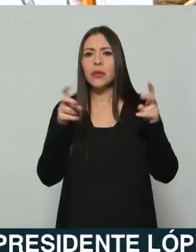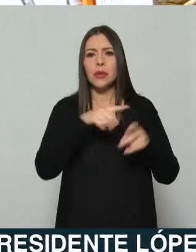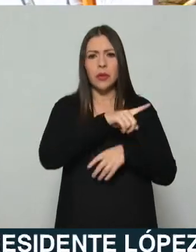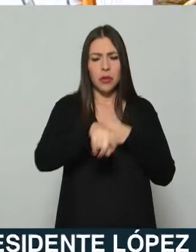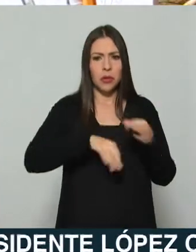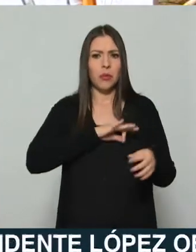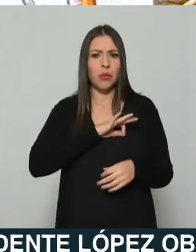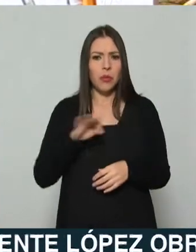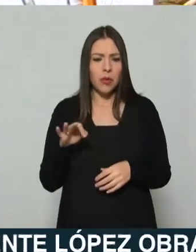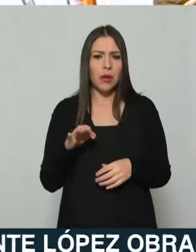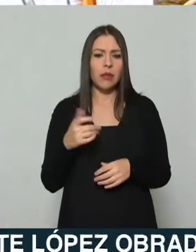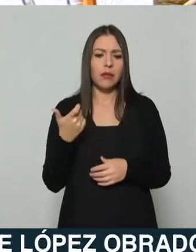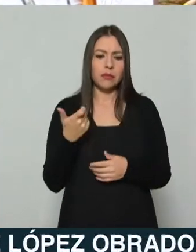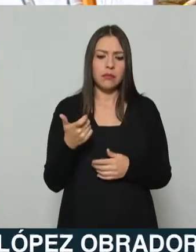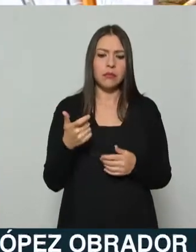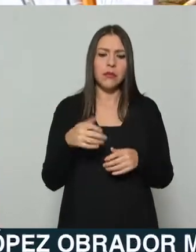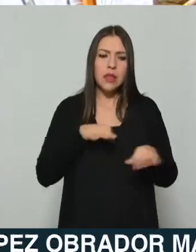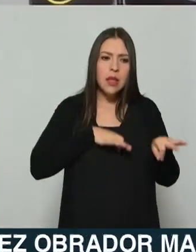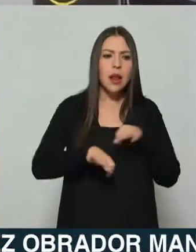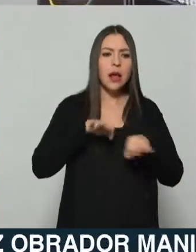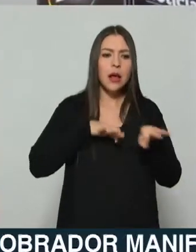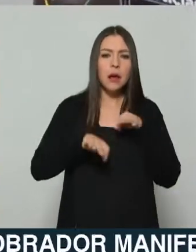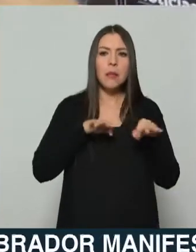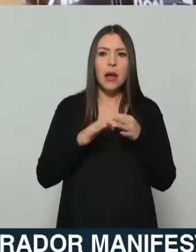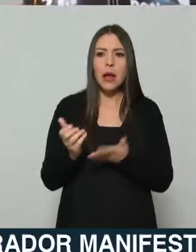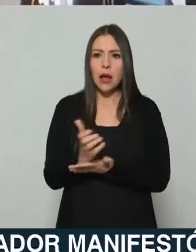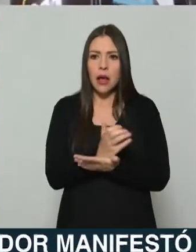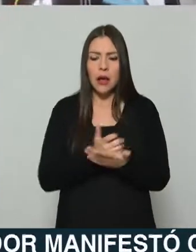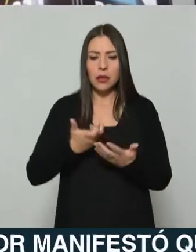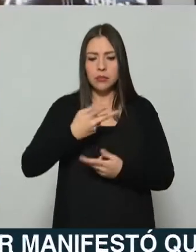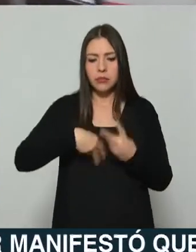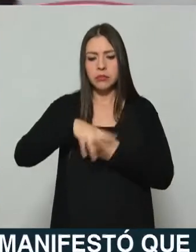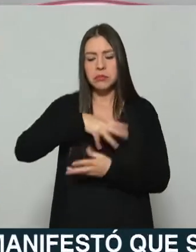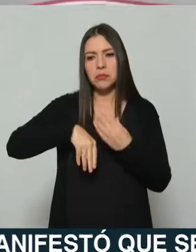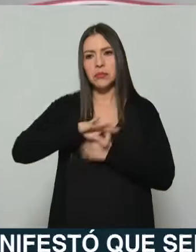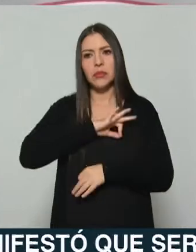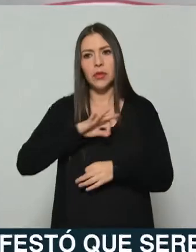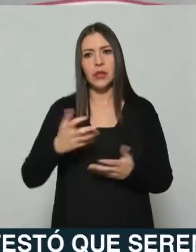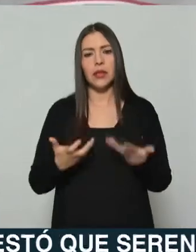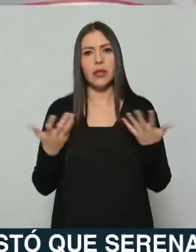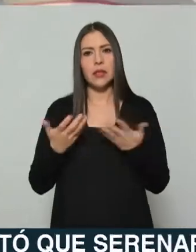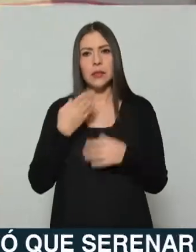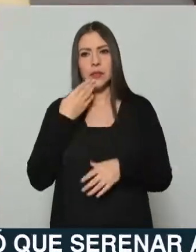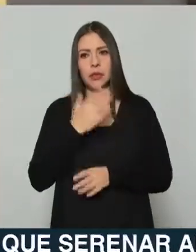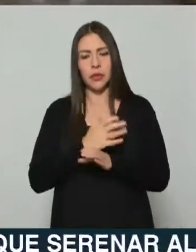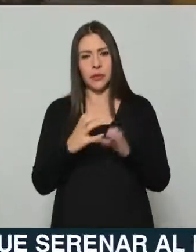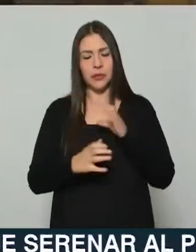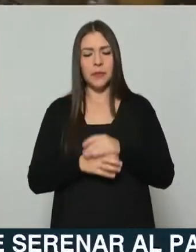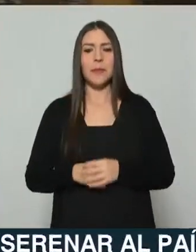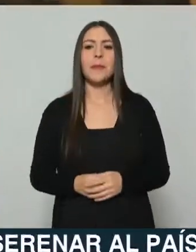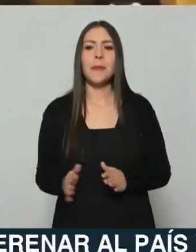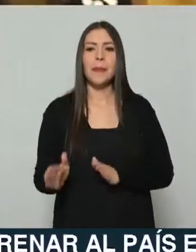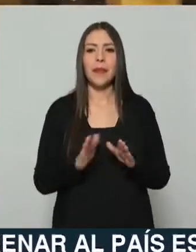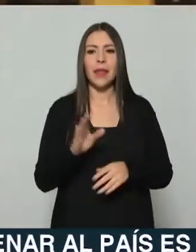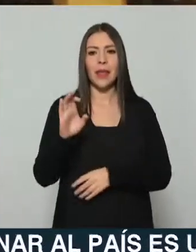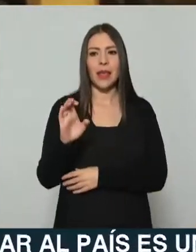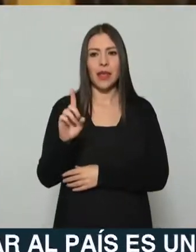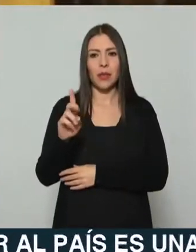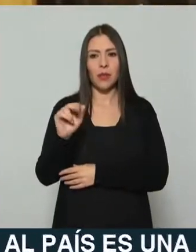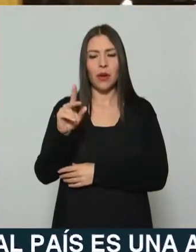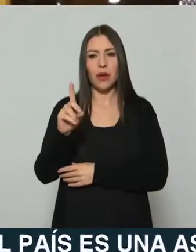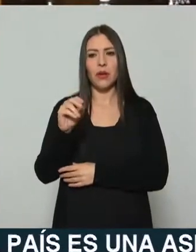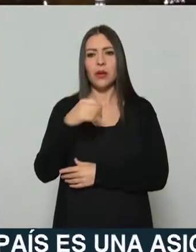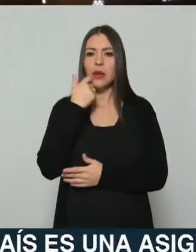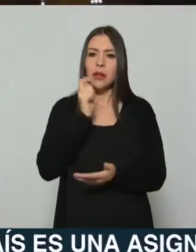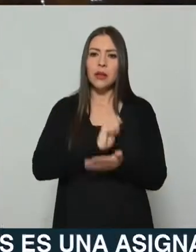cosas simplemente trabajando y haciendo las cosas bien. Eduardo también escribió su carta en el Palacio de los Deseos. Este año le